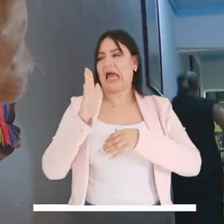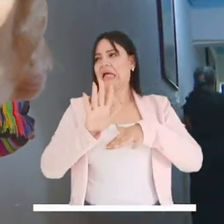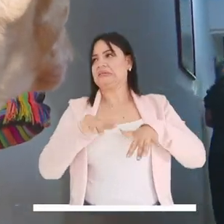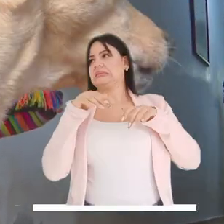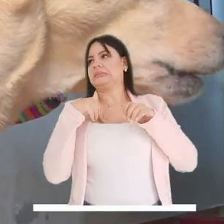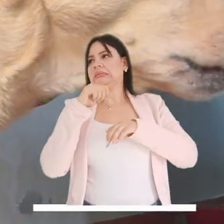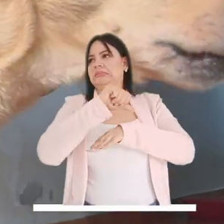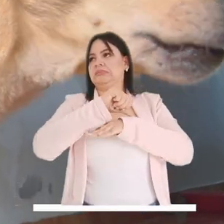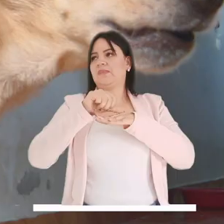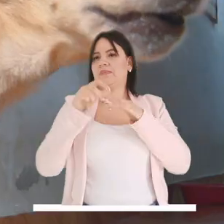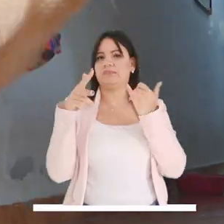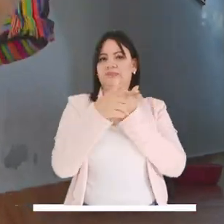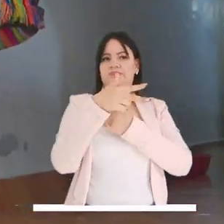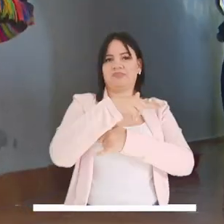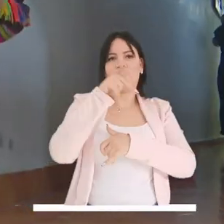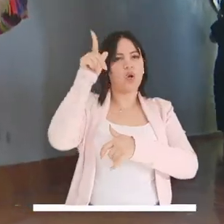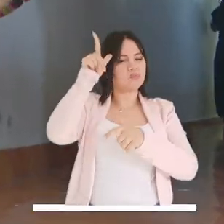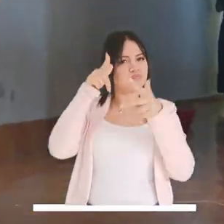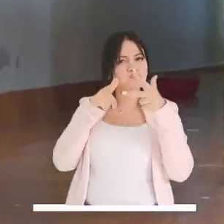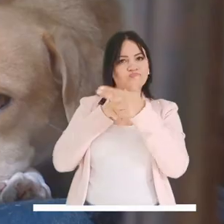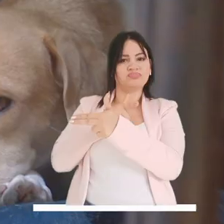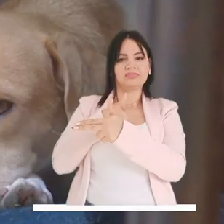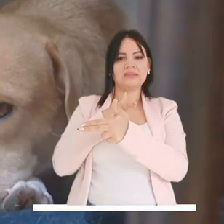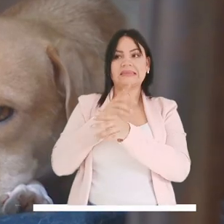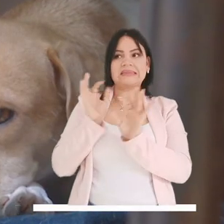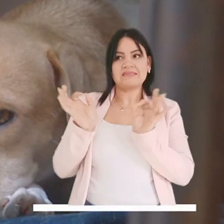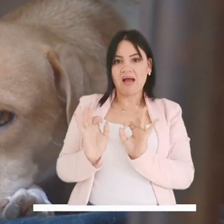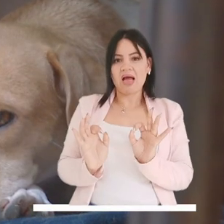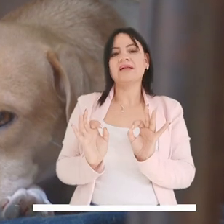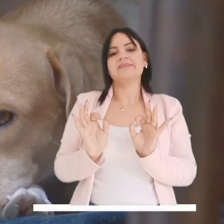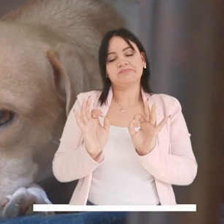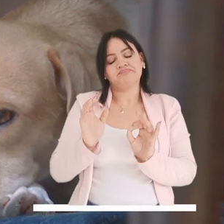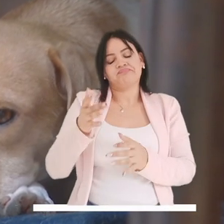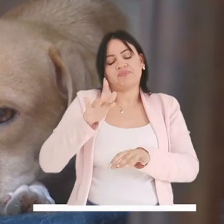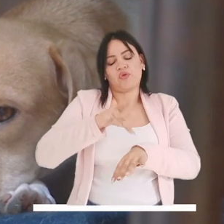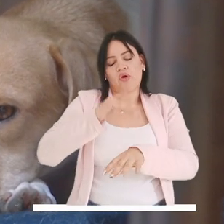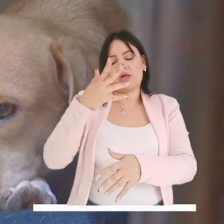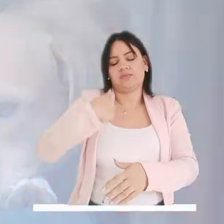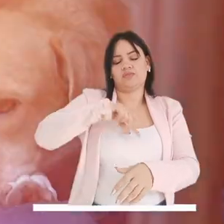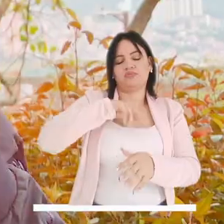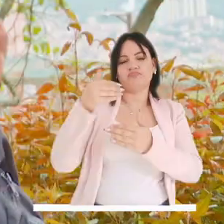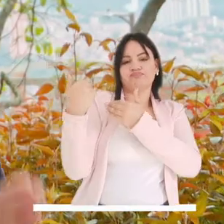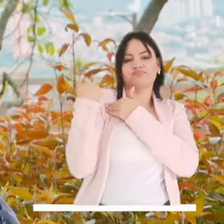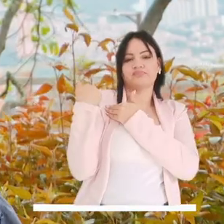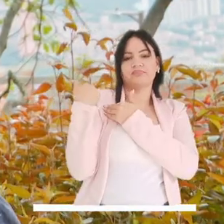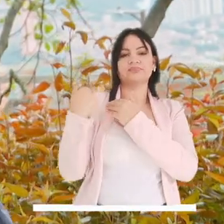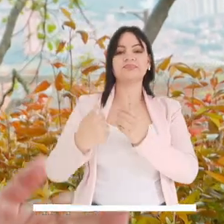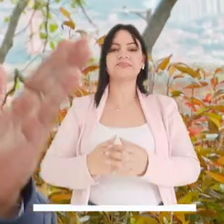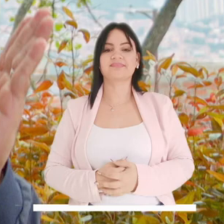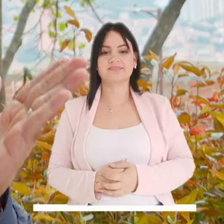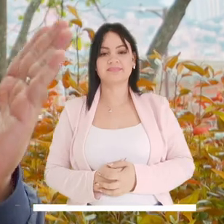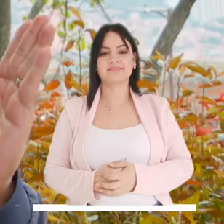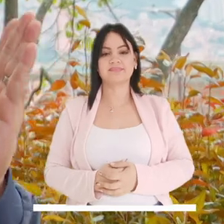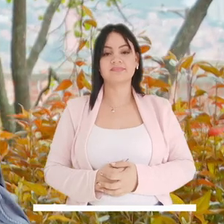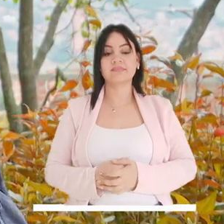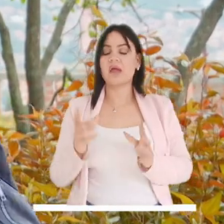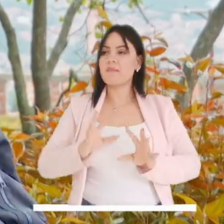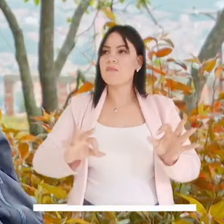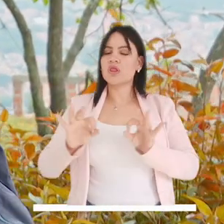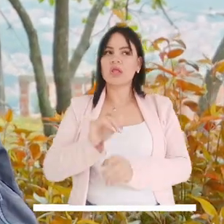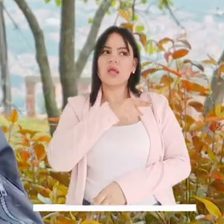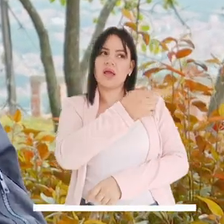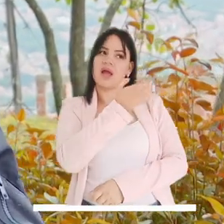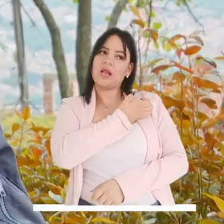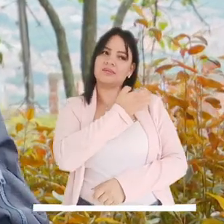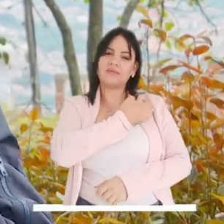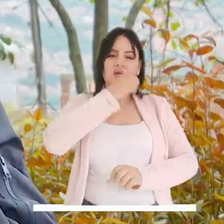no esterilizan, entonces, ¿qué nos toca a nosotros? Hacernos cargo de ellos. Es muy importante que la administración distrital se